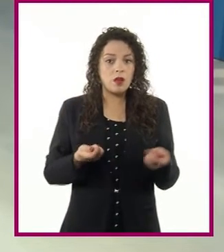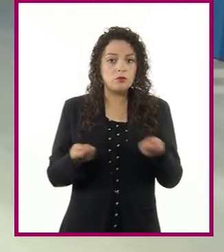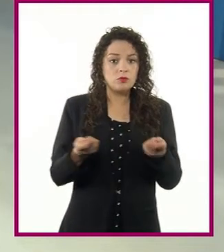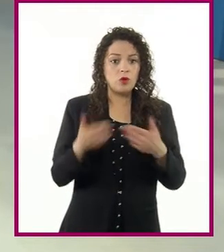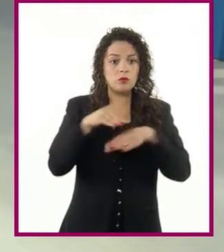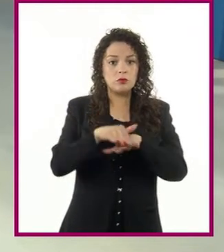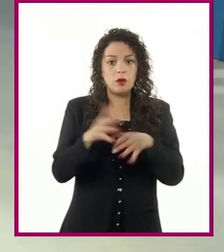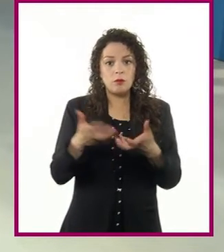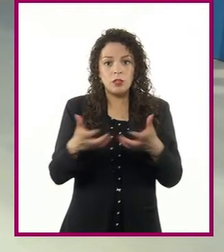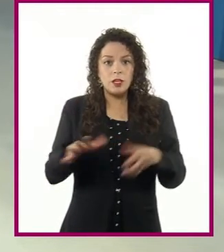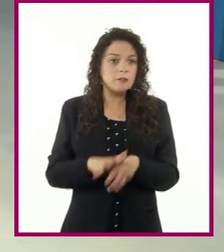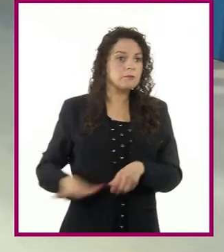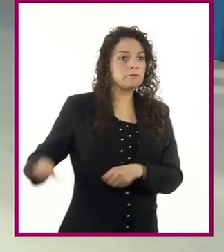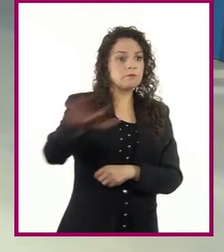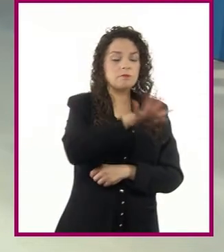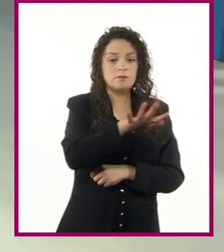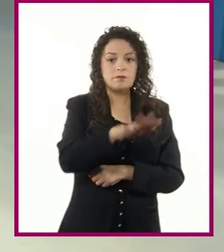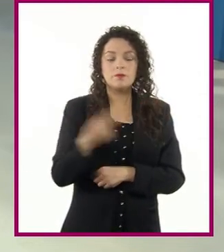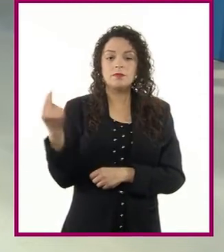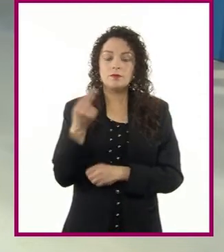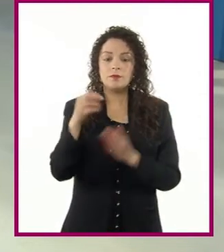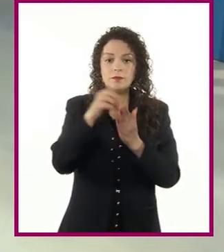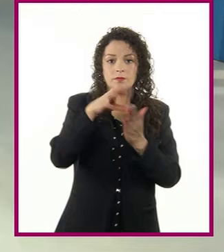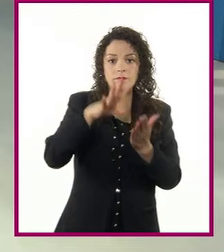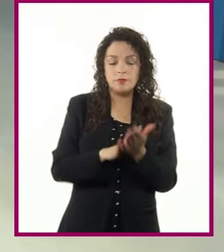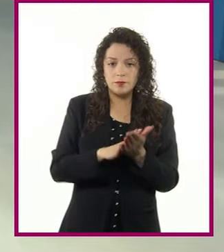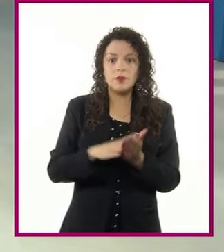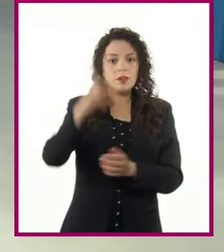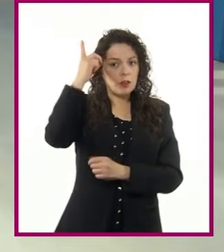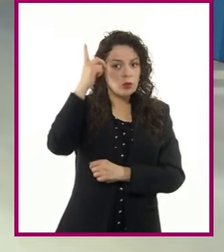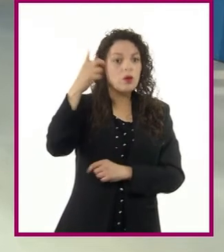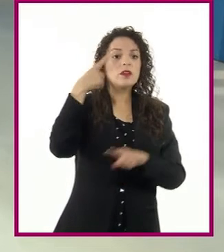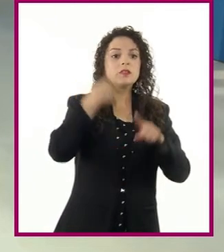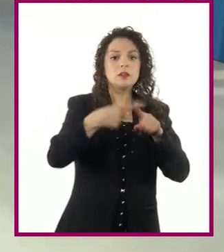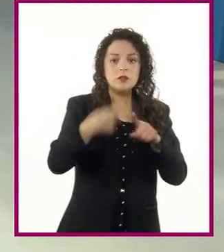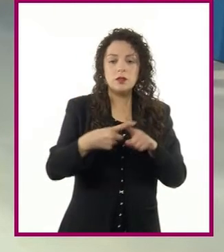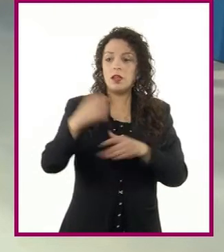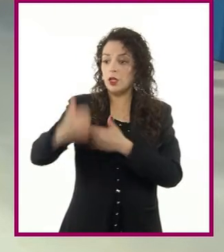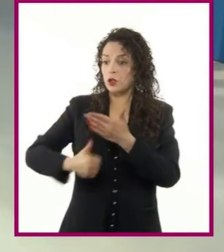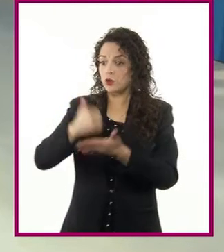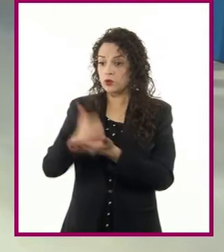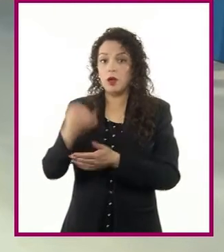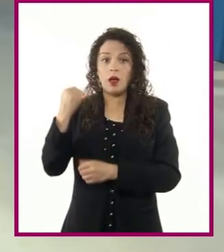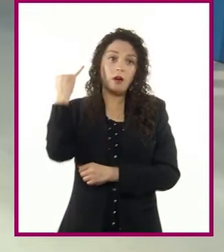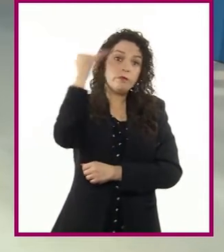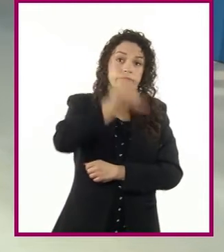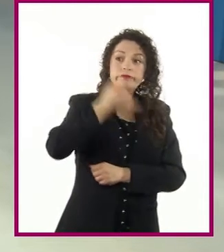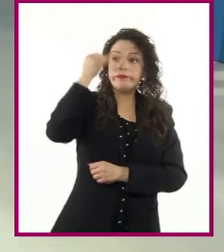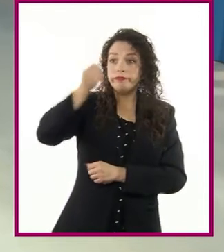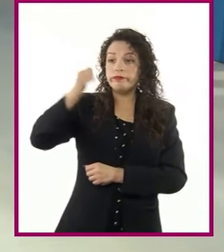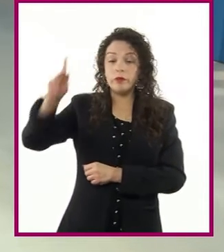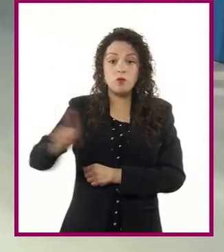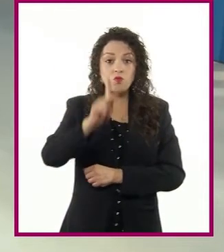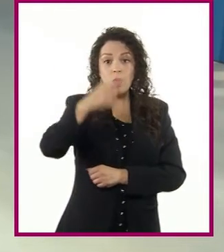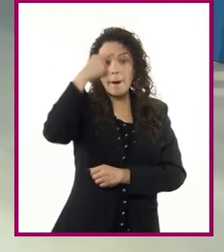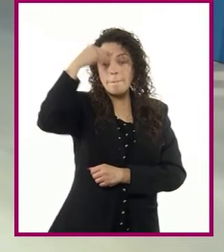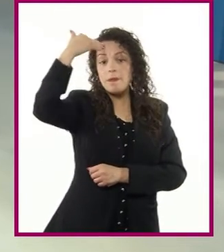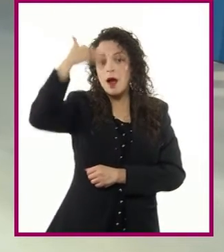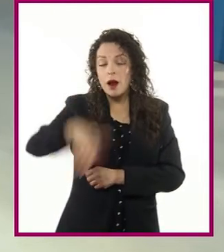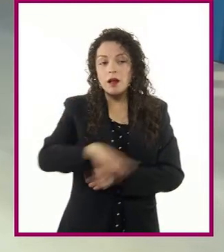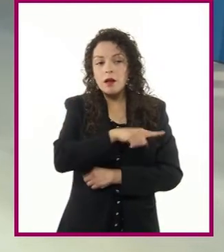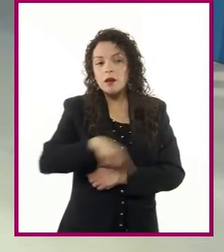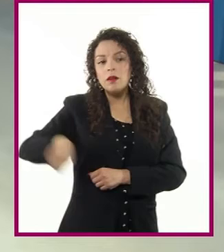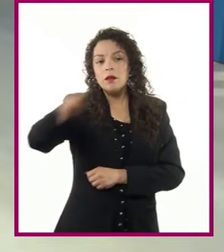su territorio. Se registraron las propiedades rurales y urbanas para poder conocer la riqueza de sus